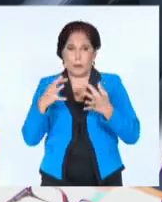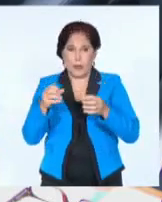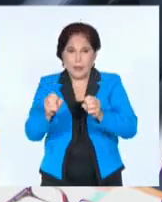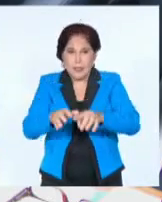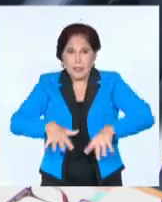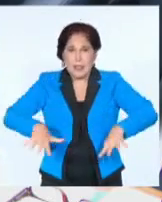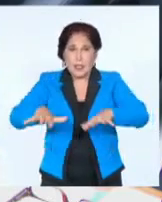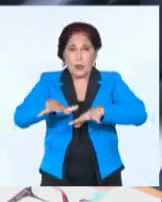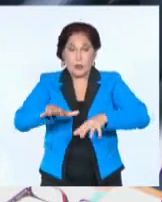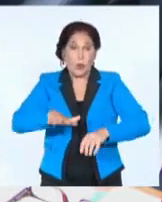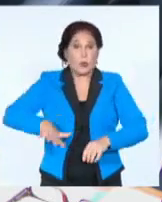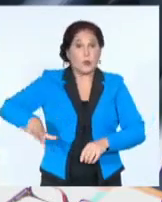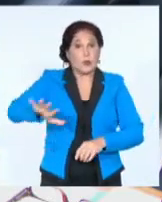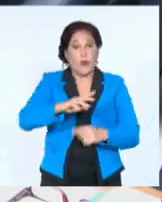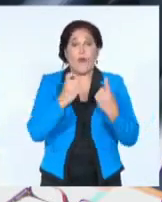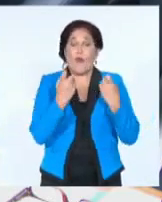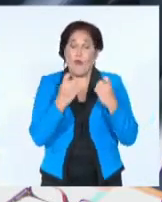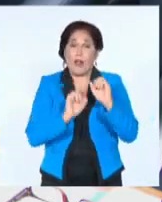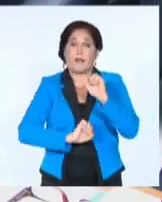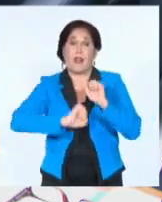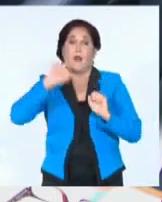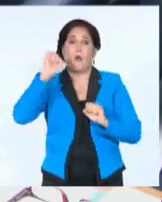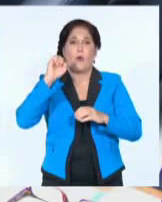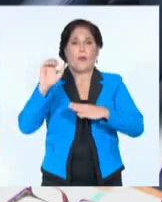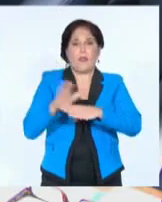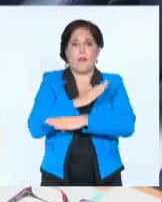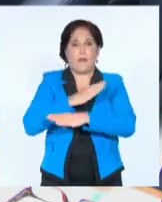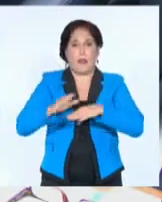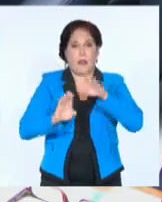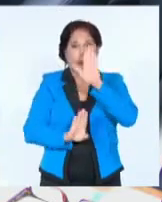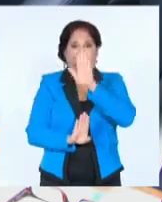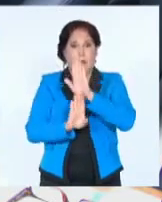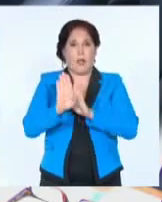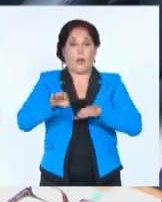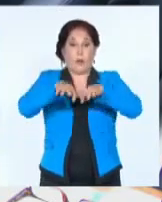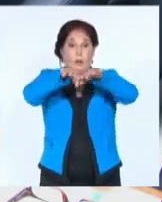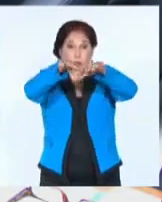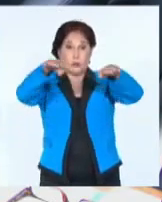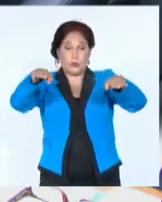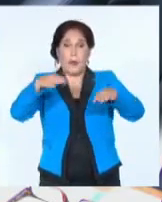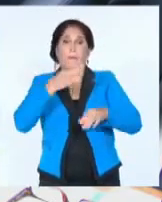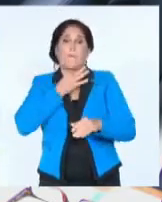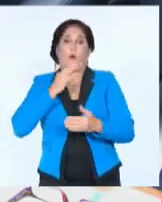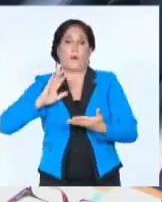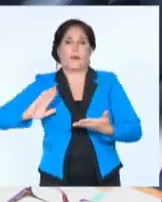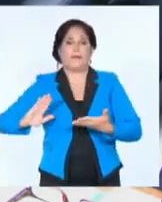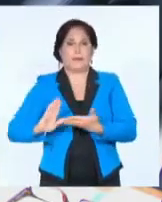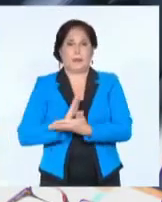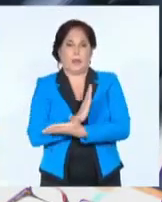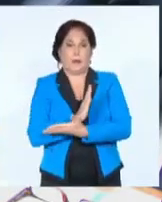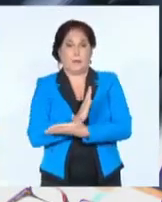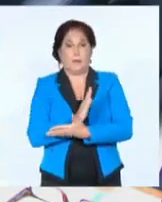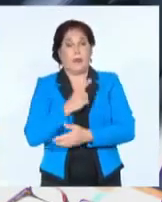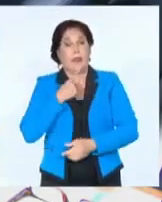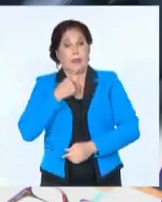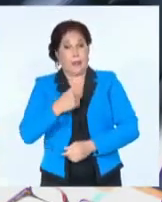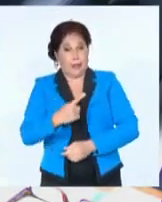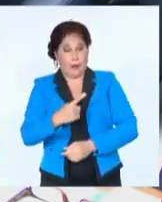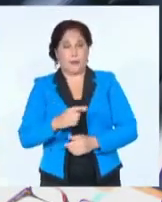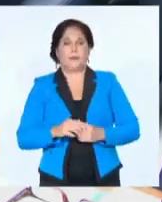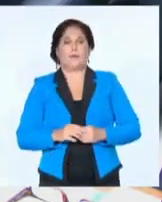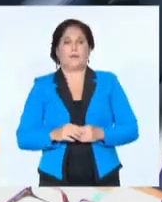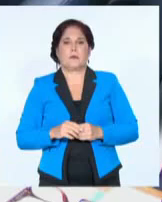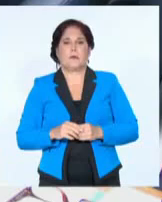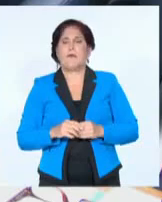de todo cuanto nos falta para alcanzar el desarrollo sostenible y erradicar la pobreza. Como hemos dicho más de una vez,